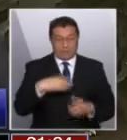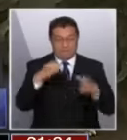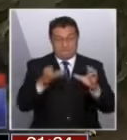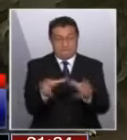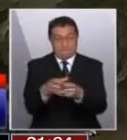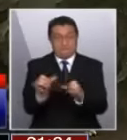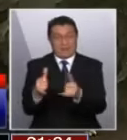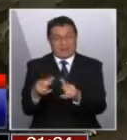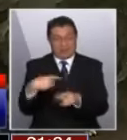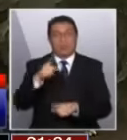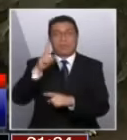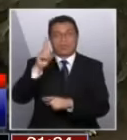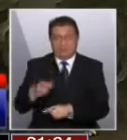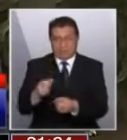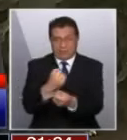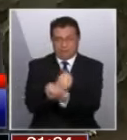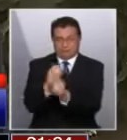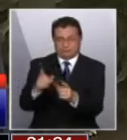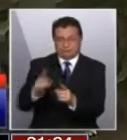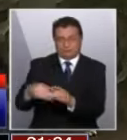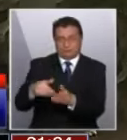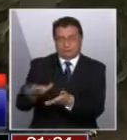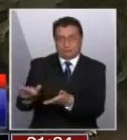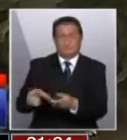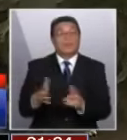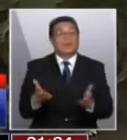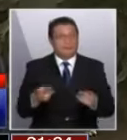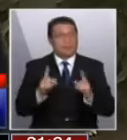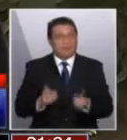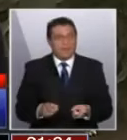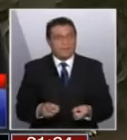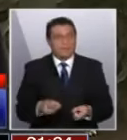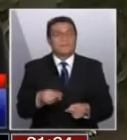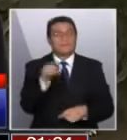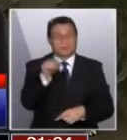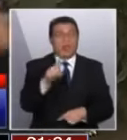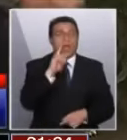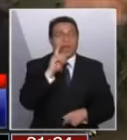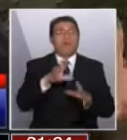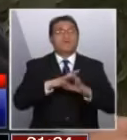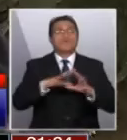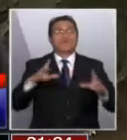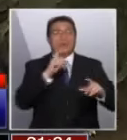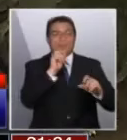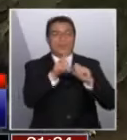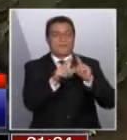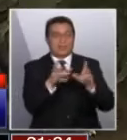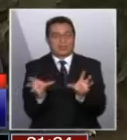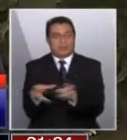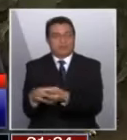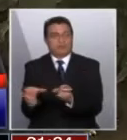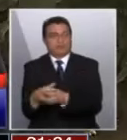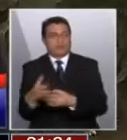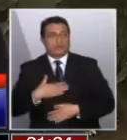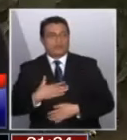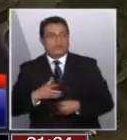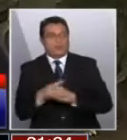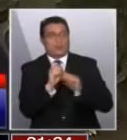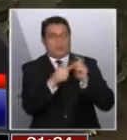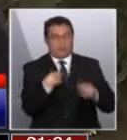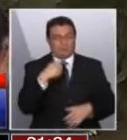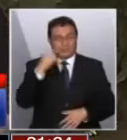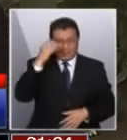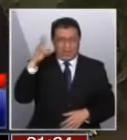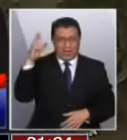tome por otro lado veo que se hacen muchas defensas corporativas tengo Claro que Pablo